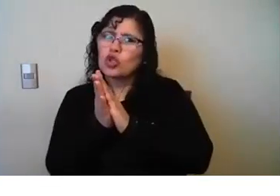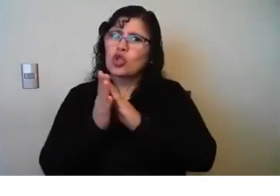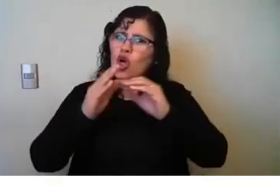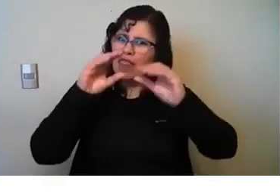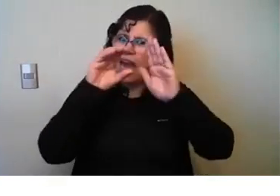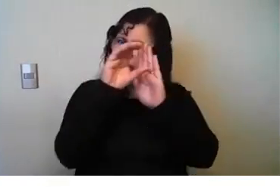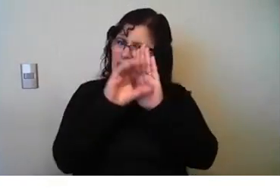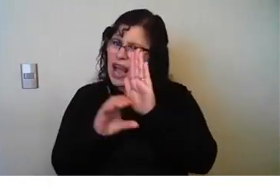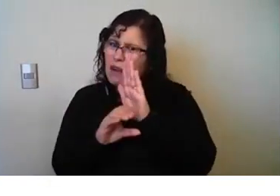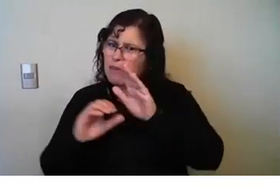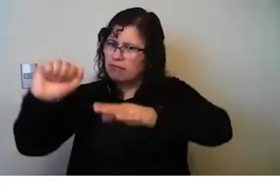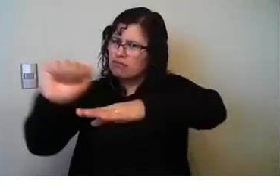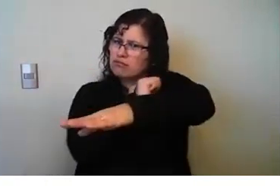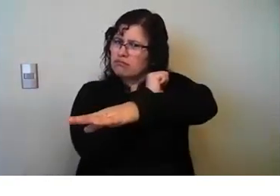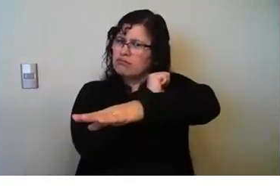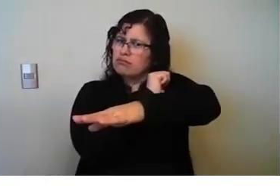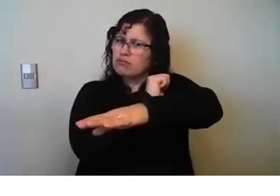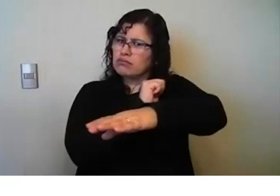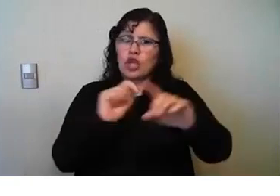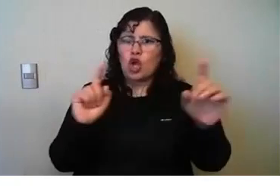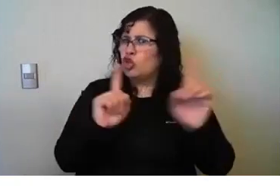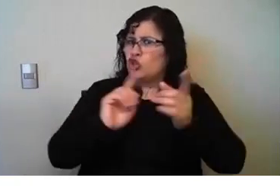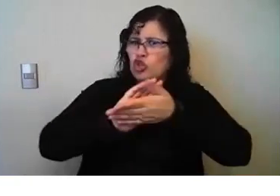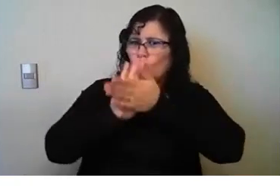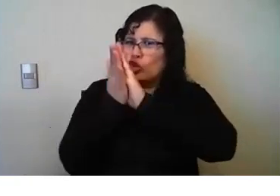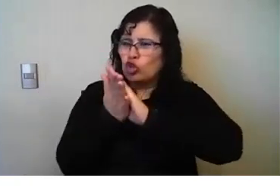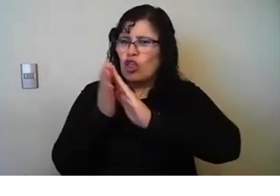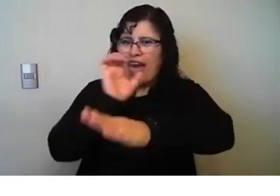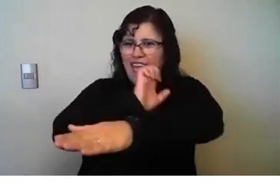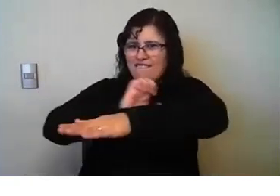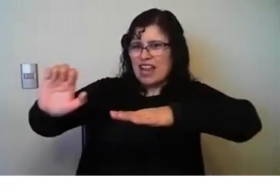No todas las capas emiten axones o eferencias.